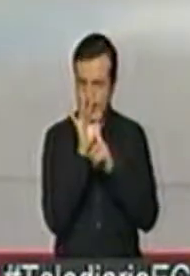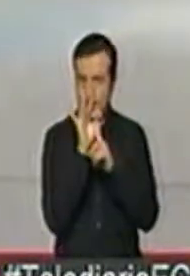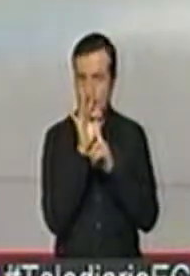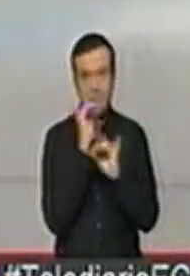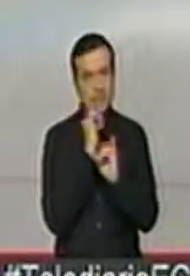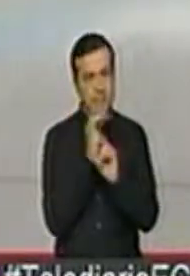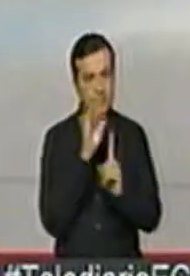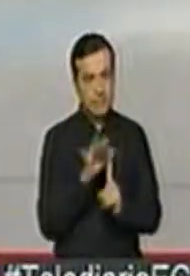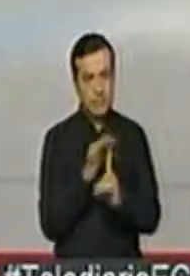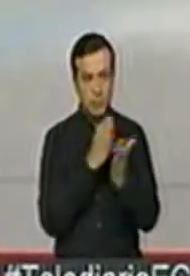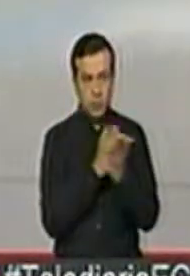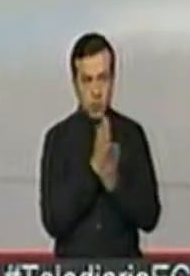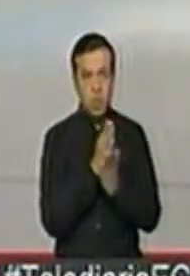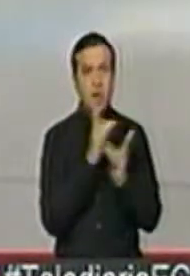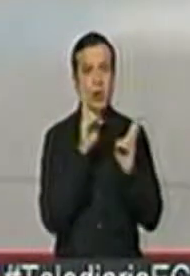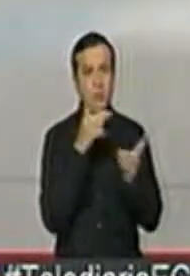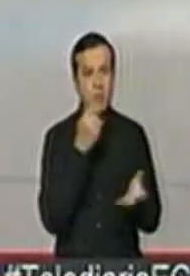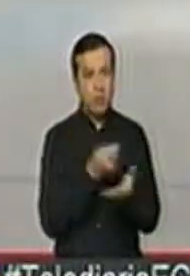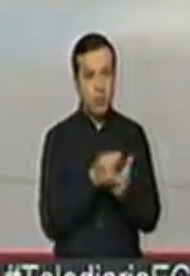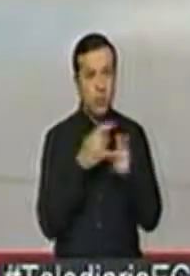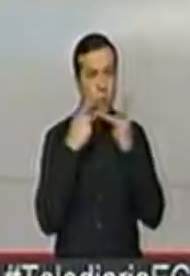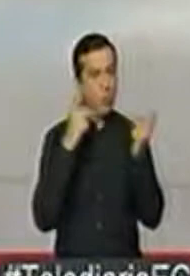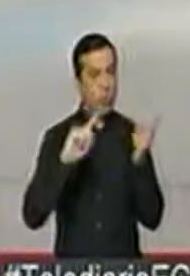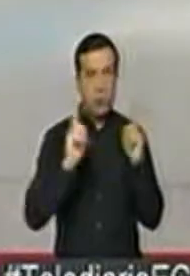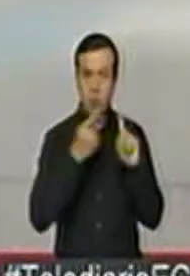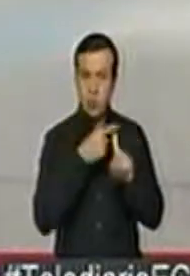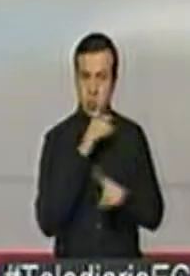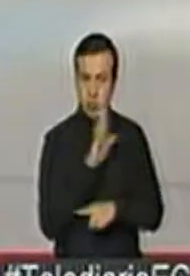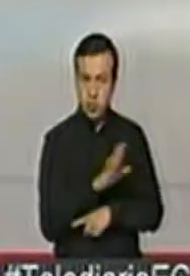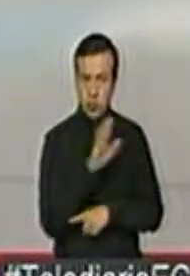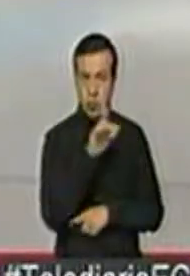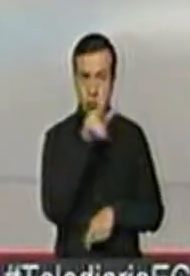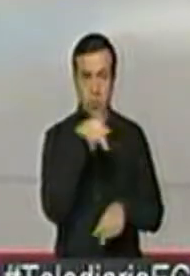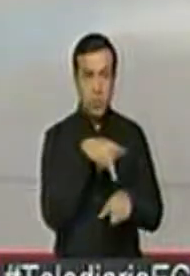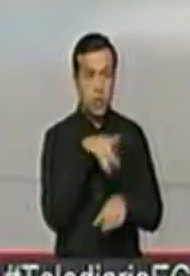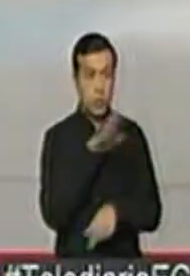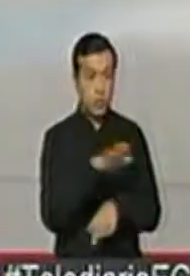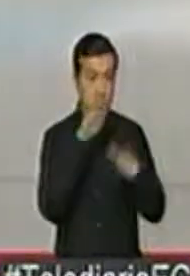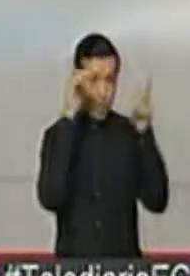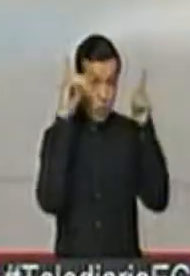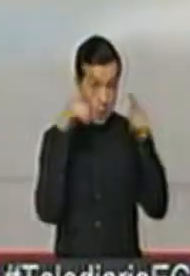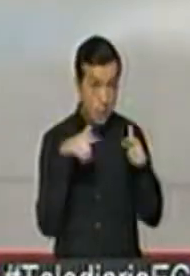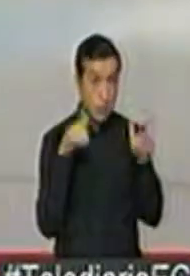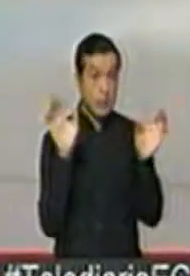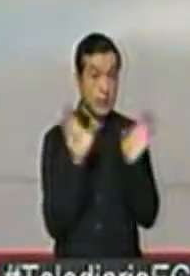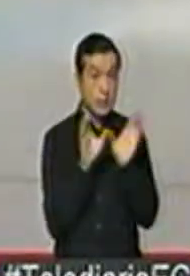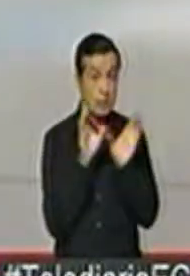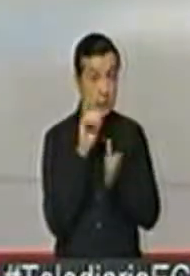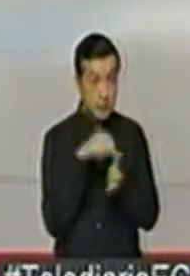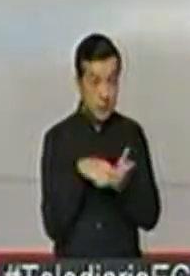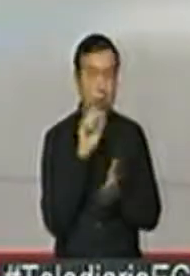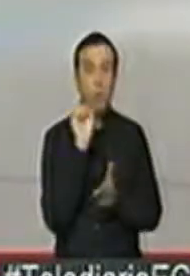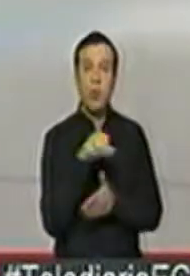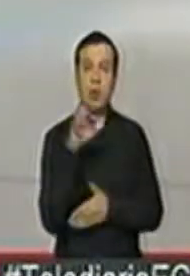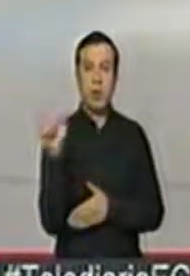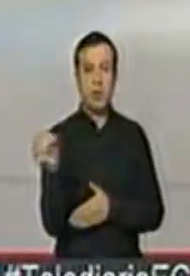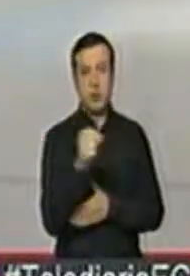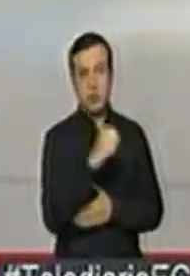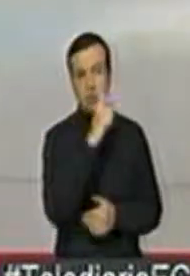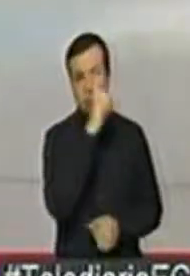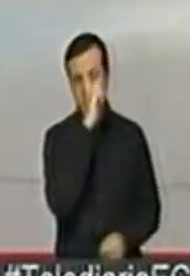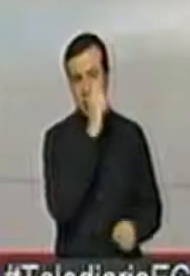hace carrera de compra pública y únicamente las profesionales que se certifican van a las